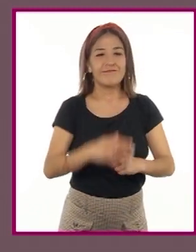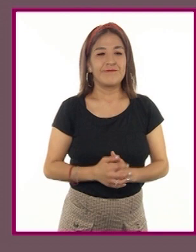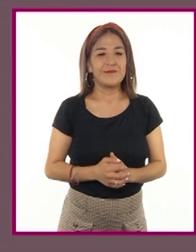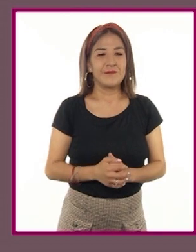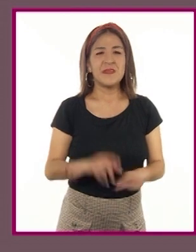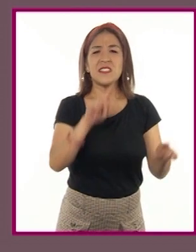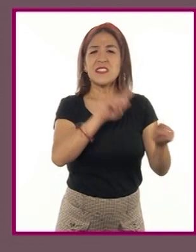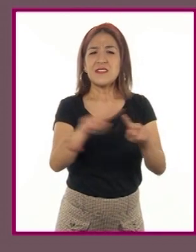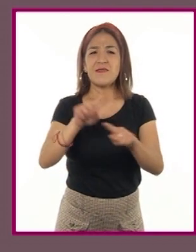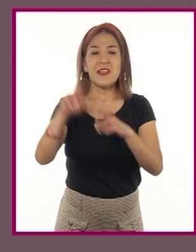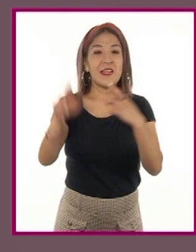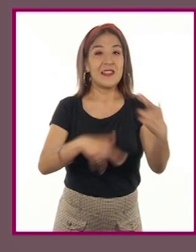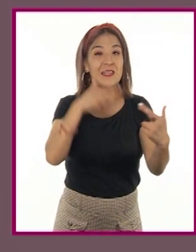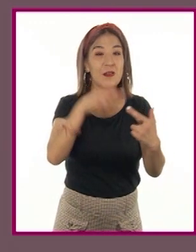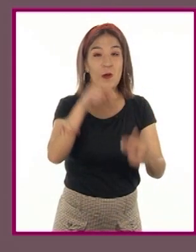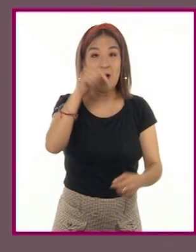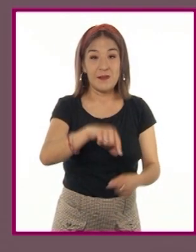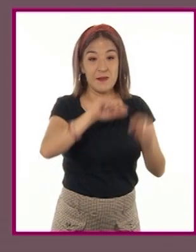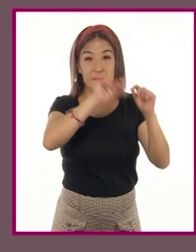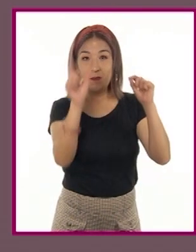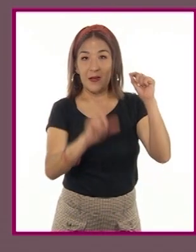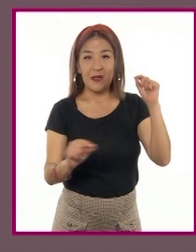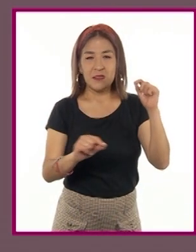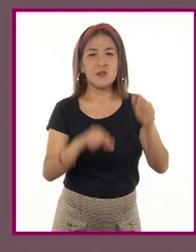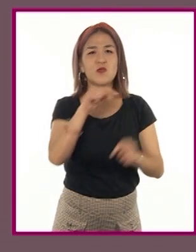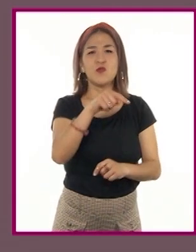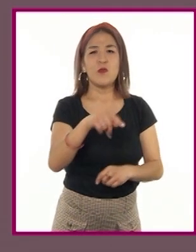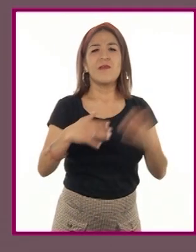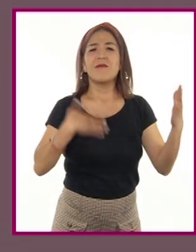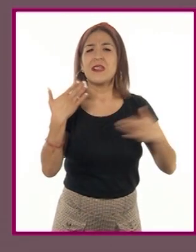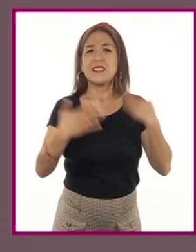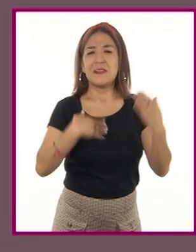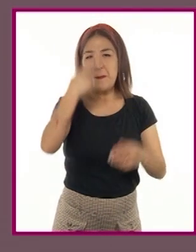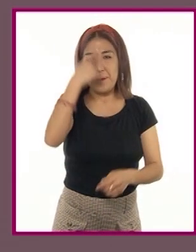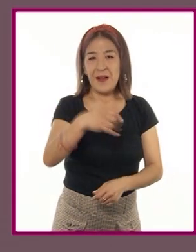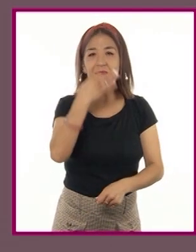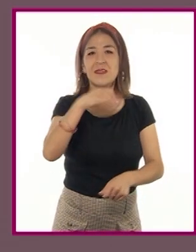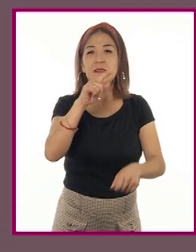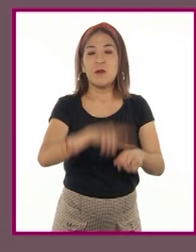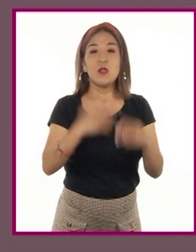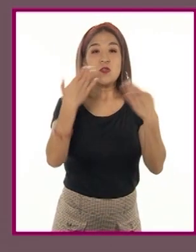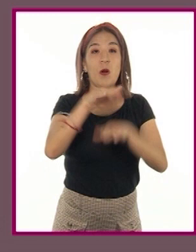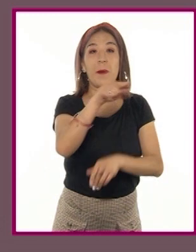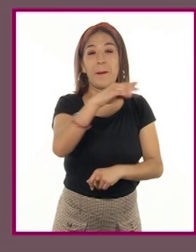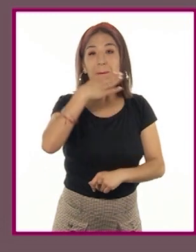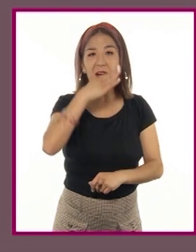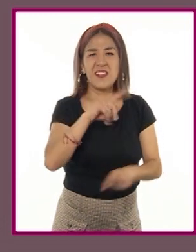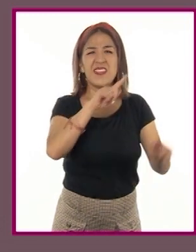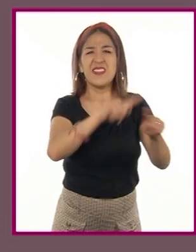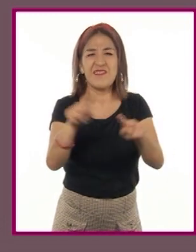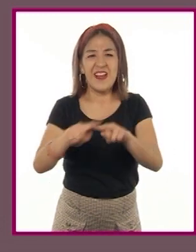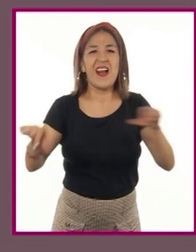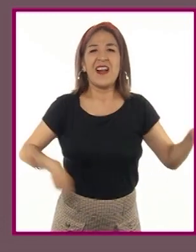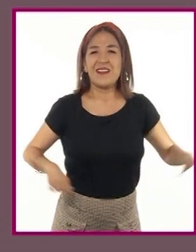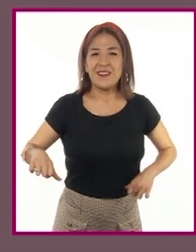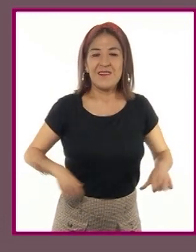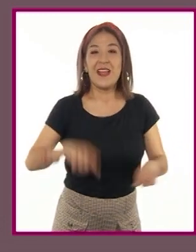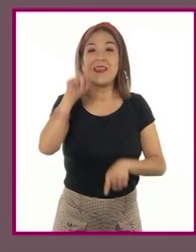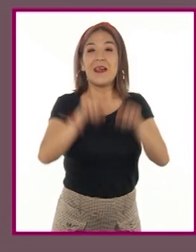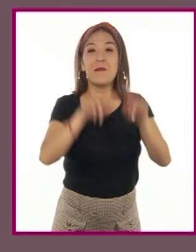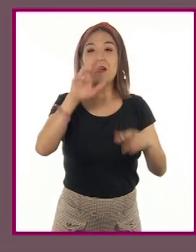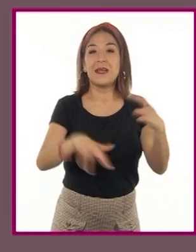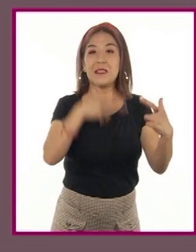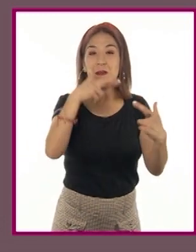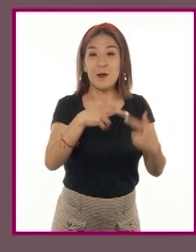distintas regiones de nuestro país, las festividades al maíz adquieren una serie de variantes y matices regionales, lo que